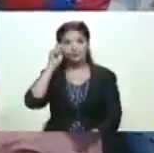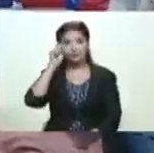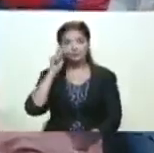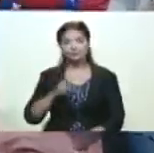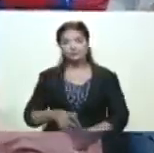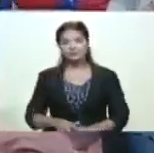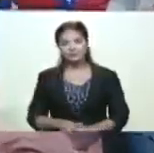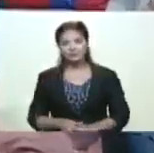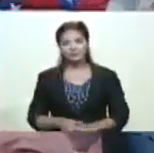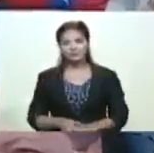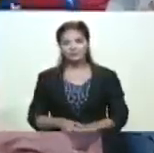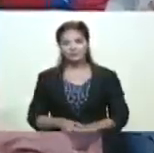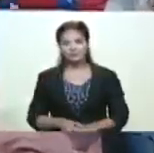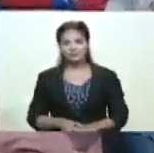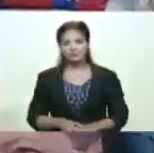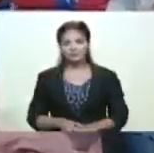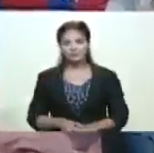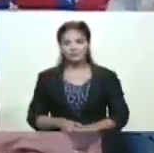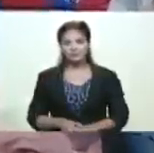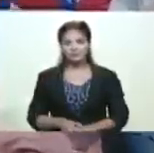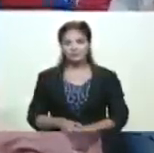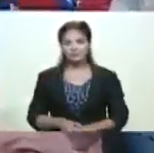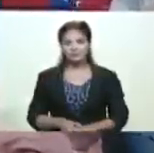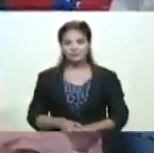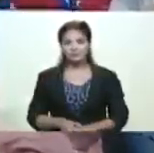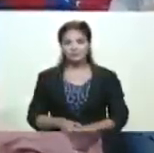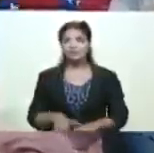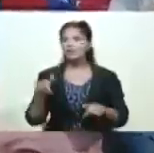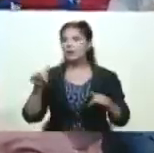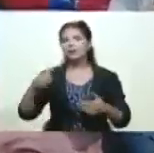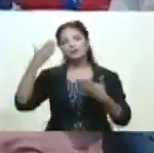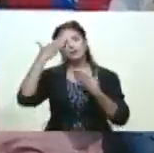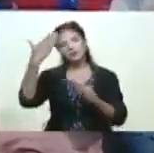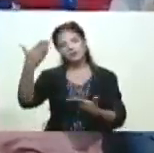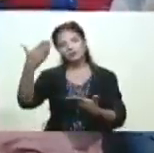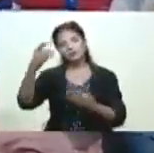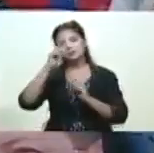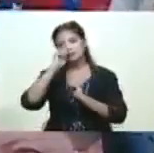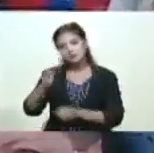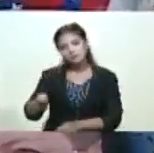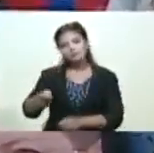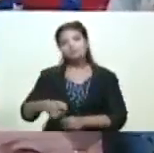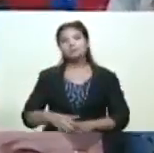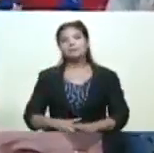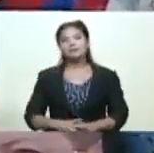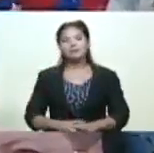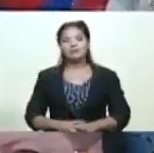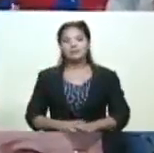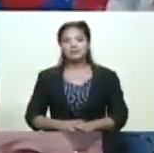licenciada Tibisay Lucena, que desde aquí le envío un saludo y un reconocimiento.